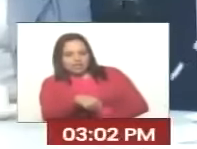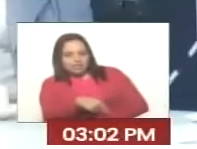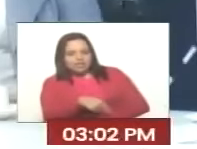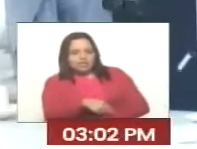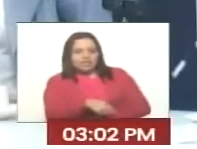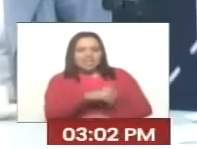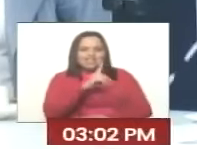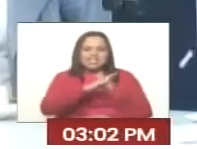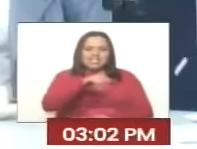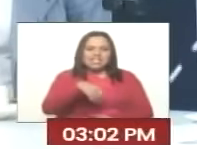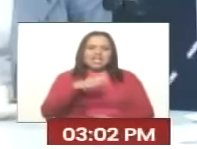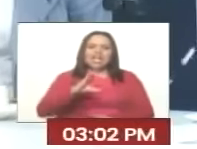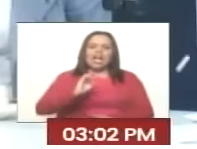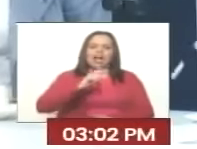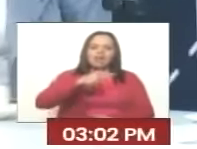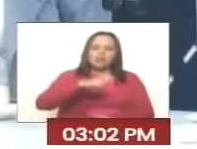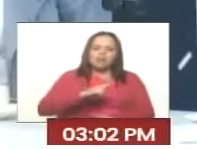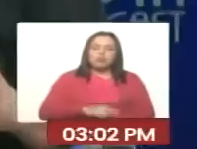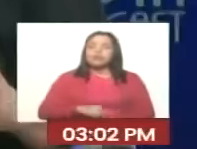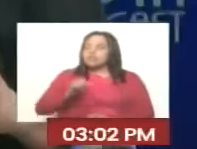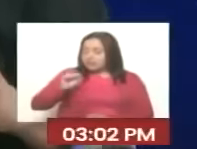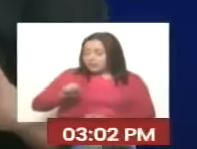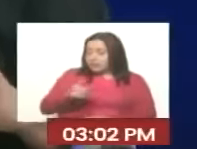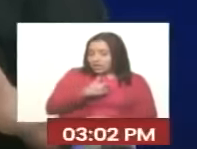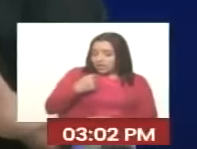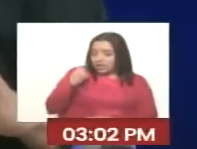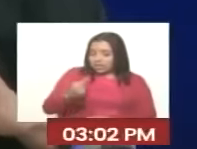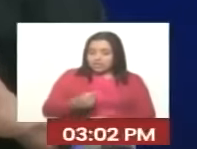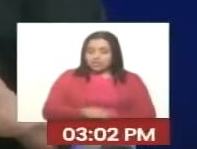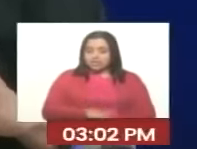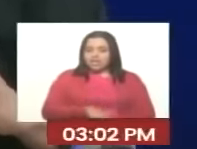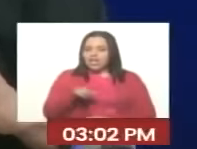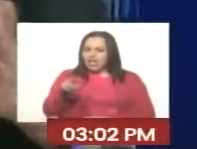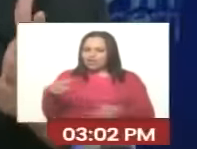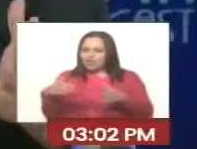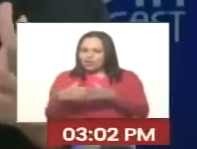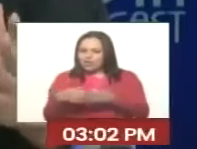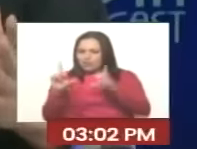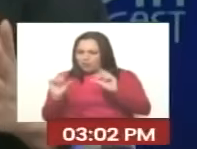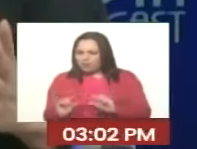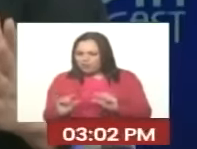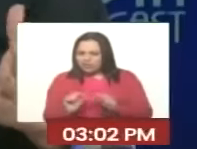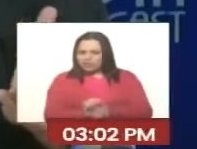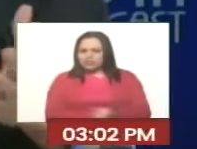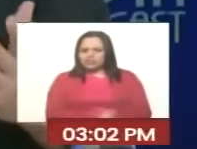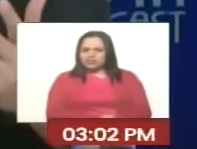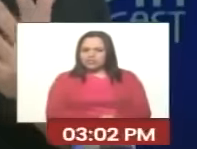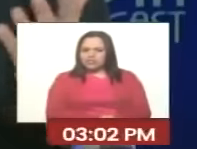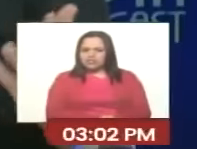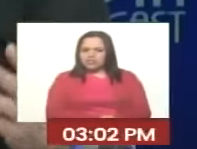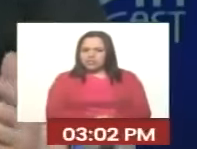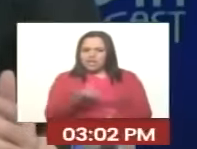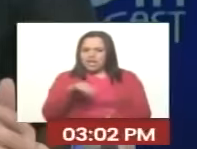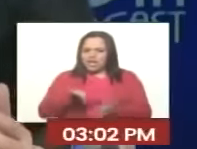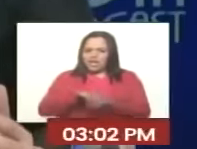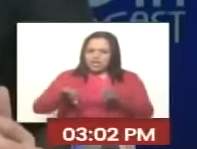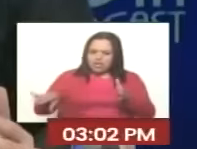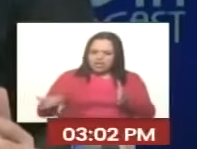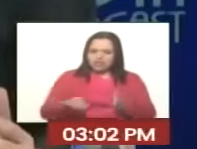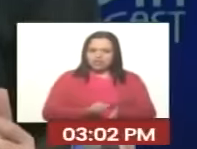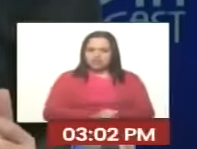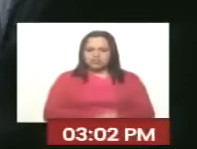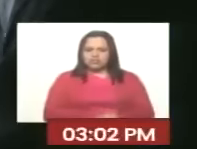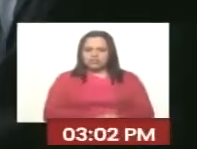por allí. Exacto. Pero lo que te quiero decir es que esa minoría queda como los que... Aislada. No solo aislada,